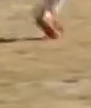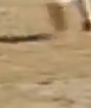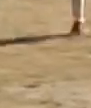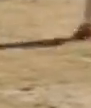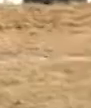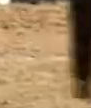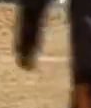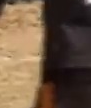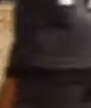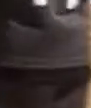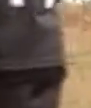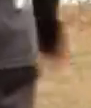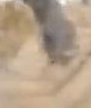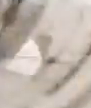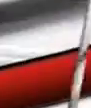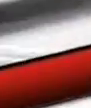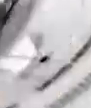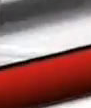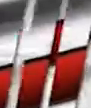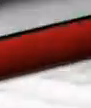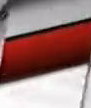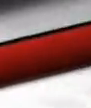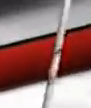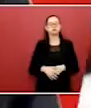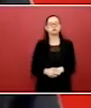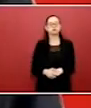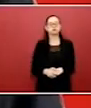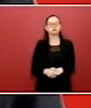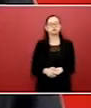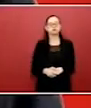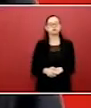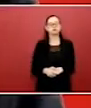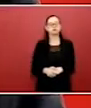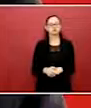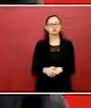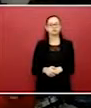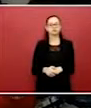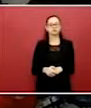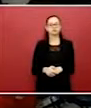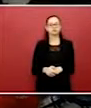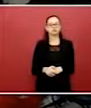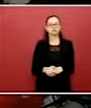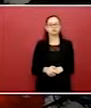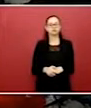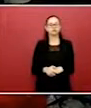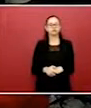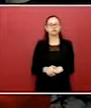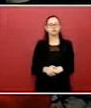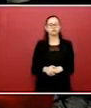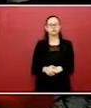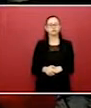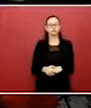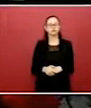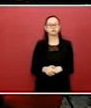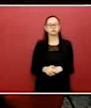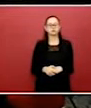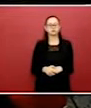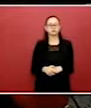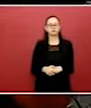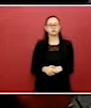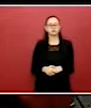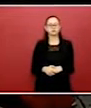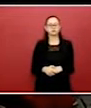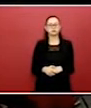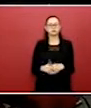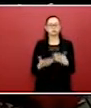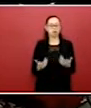las categorías Pony Cachorros. En información nacional, el presidente Andrés Manuel López Obrador afirmó que a pesar de las